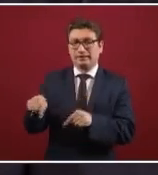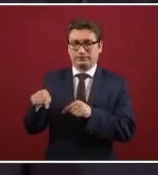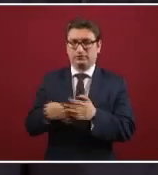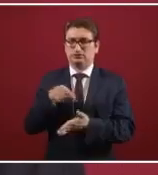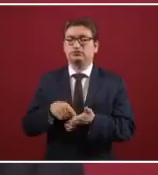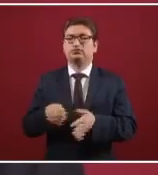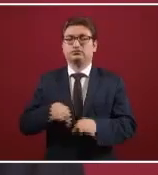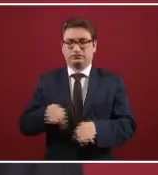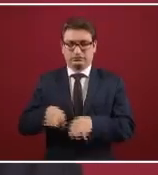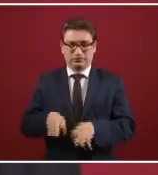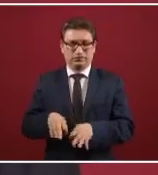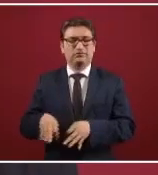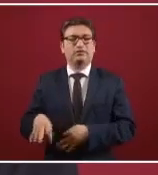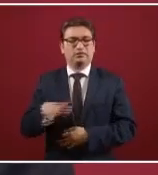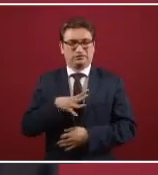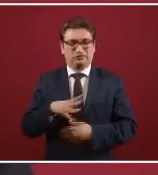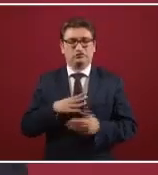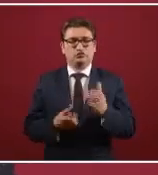están